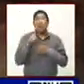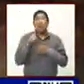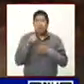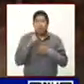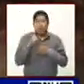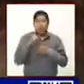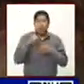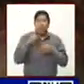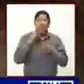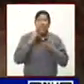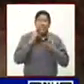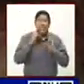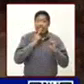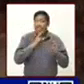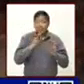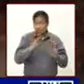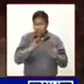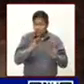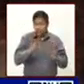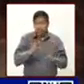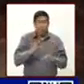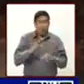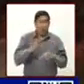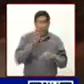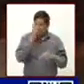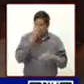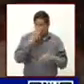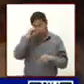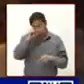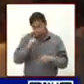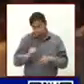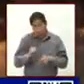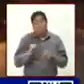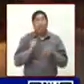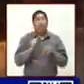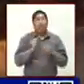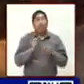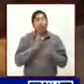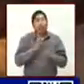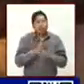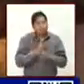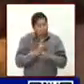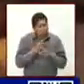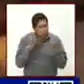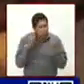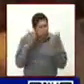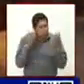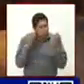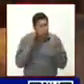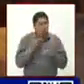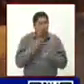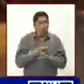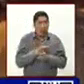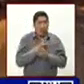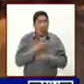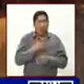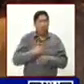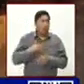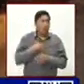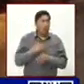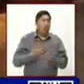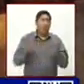verdad Entonces es peligroso la gente tiene que manejar con mucha con mucha precaución